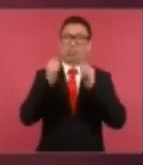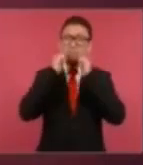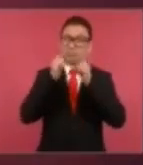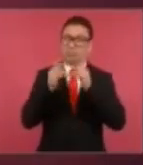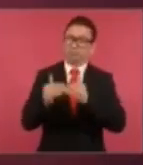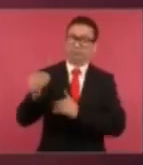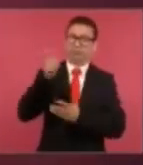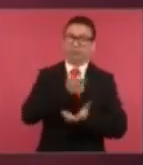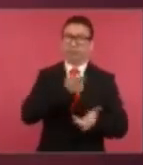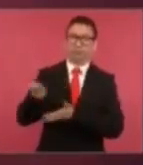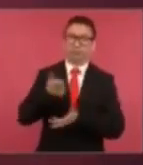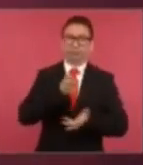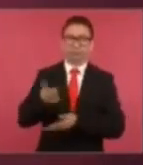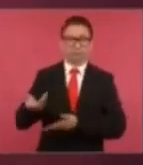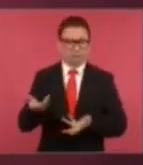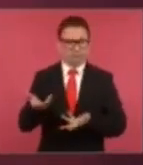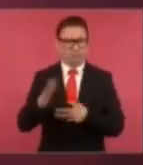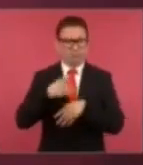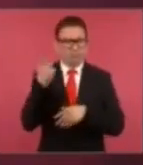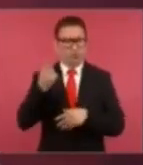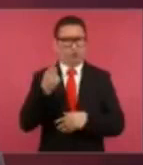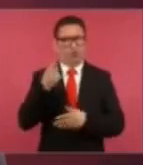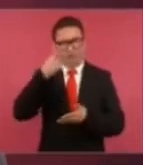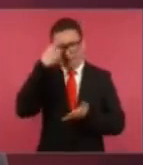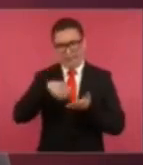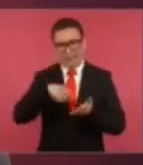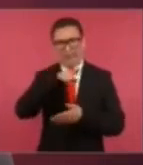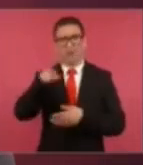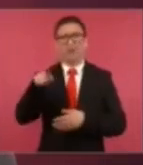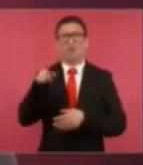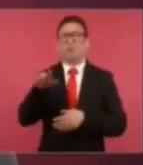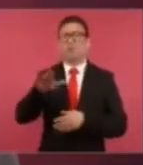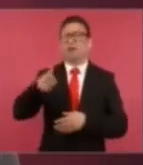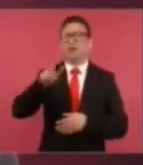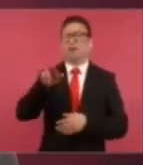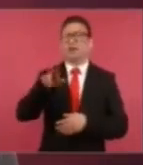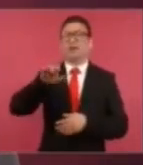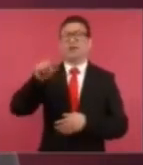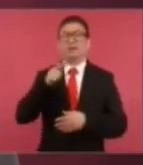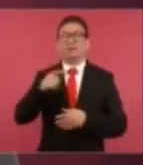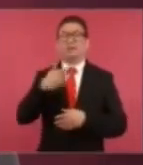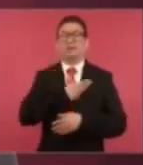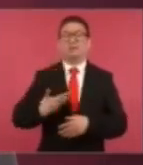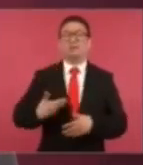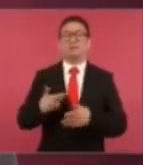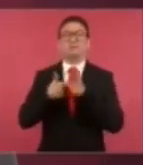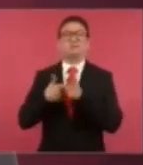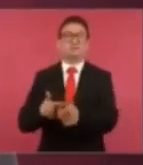de Argentina, porque apostaron a que Macri se reeligiera.